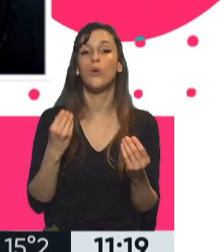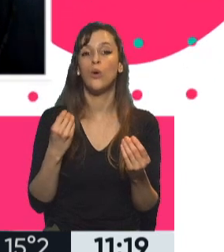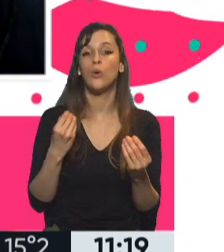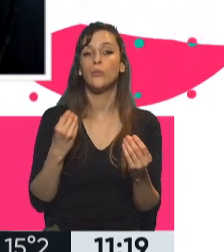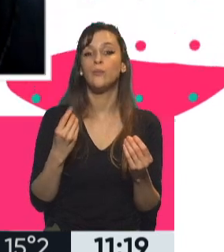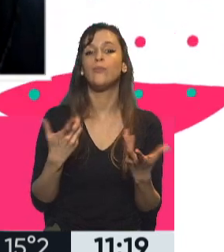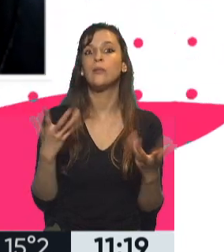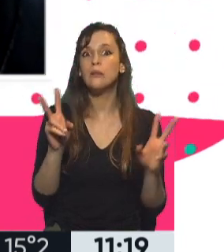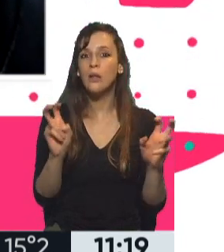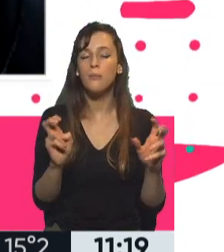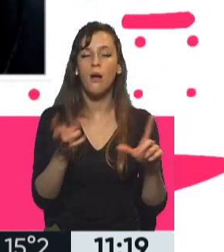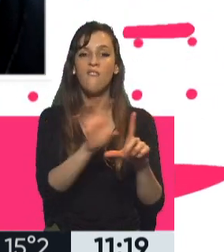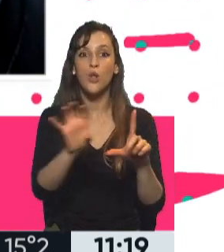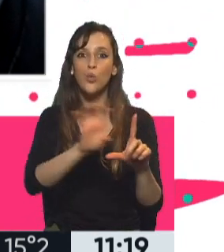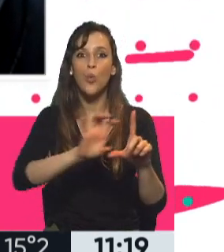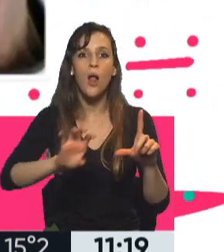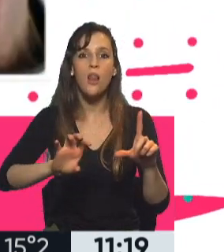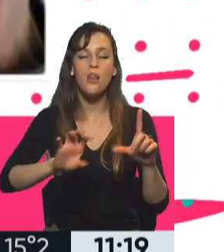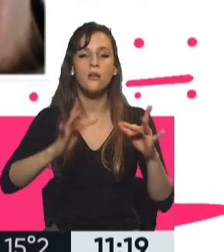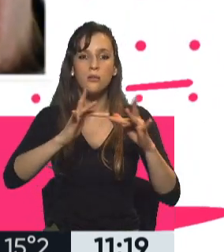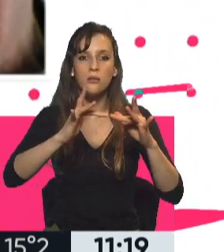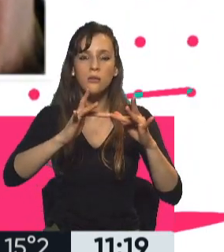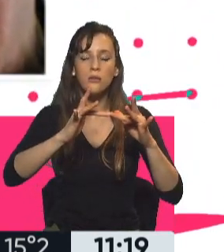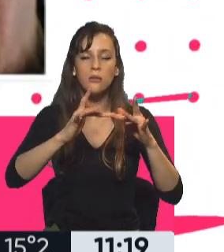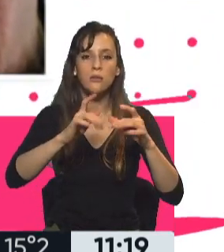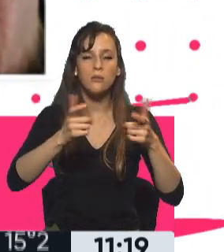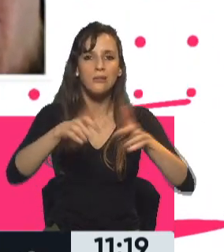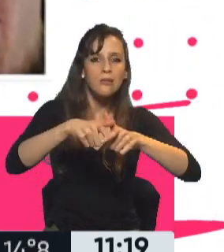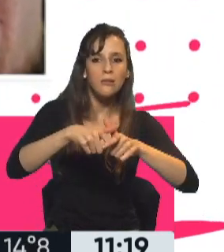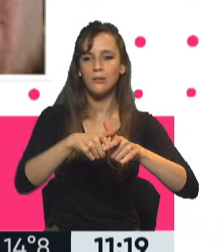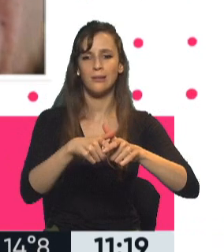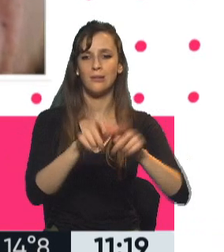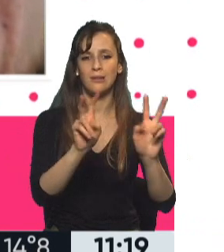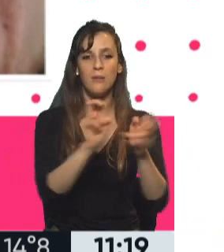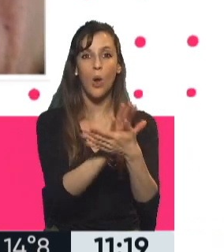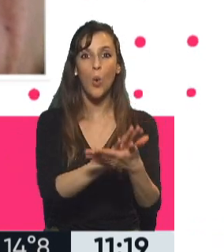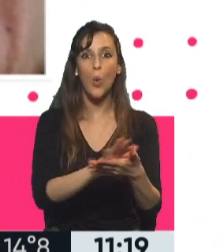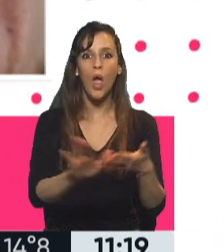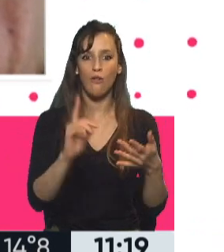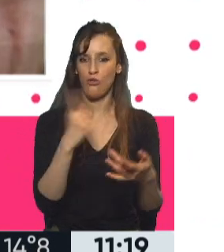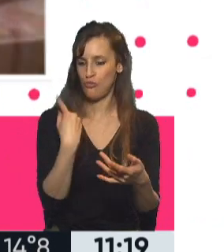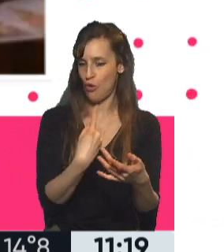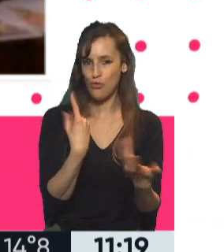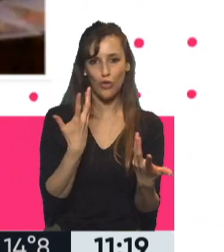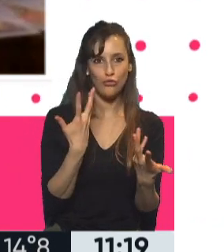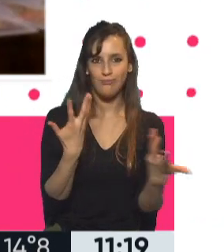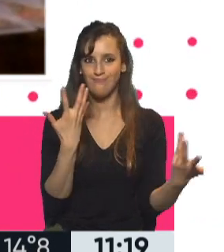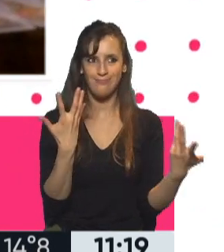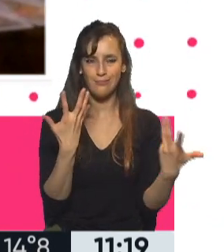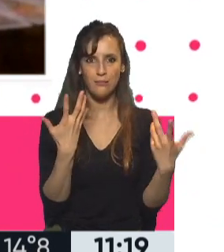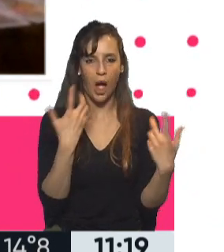de la virtualidad es un tema nuevo para nosotros, salvo algunos compañeros que, bueno, más jóvenes, sí, y que están en el